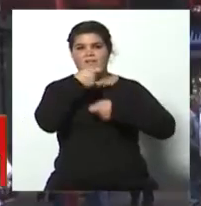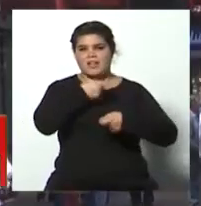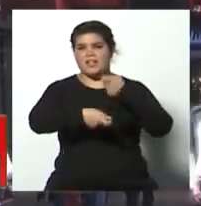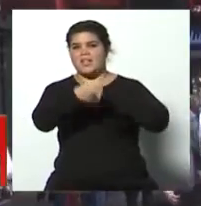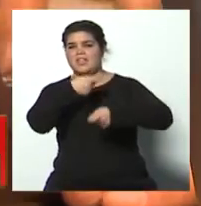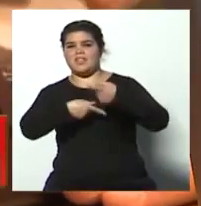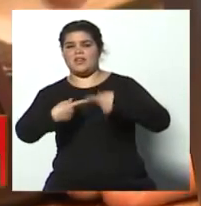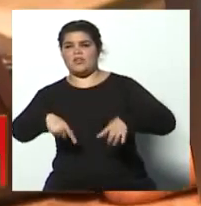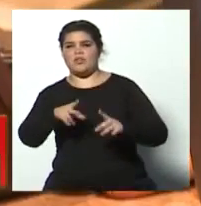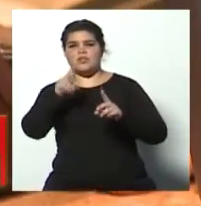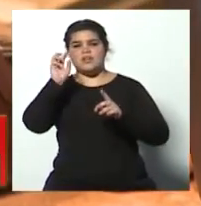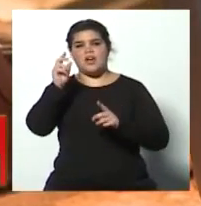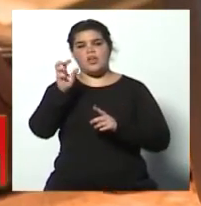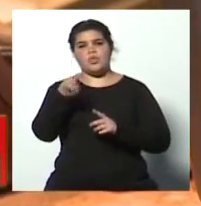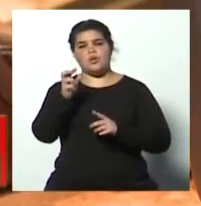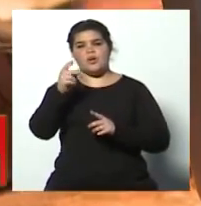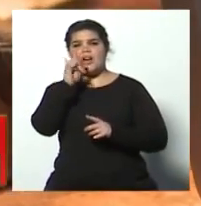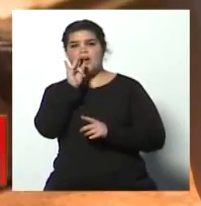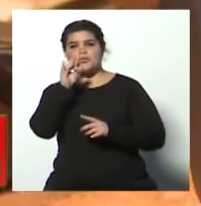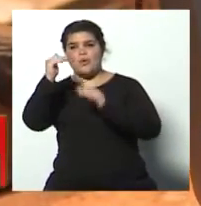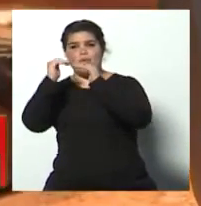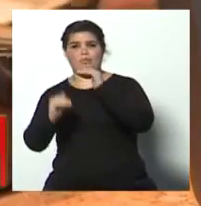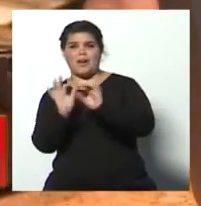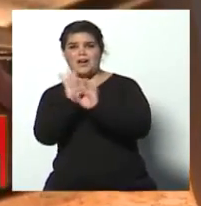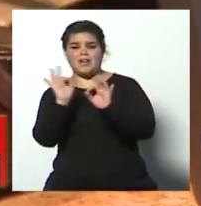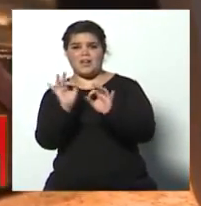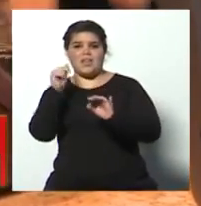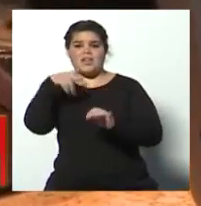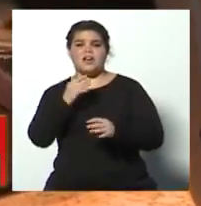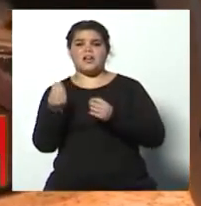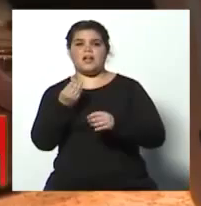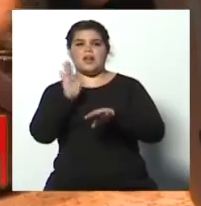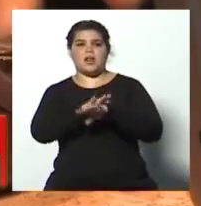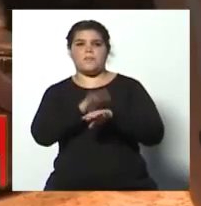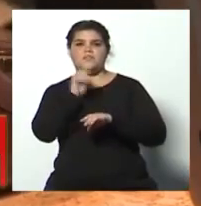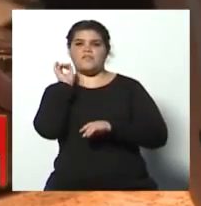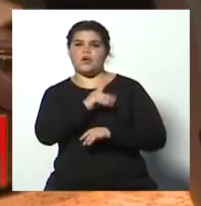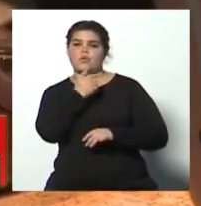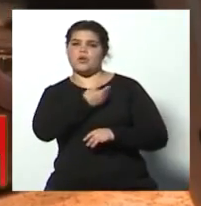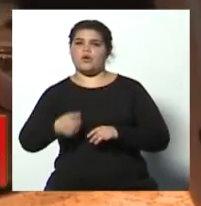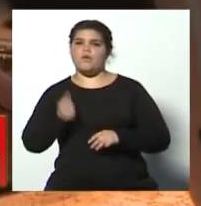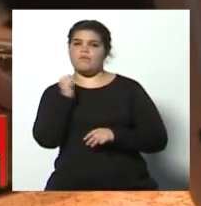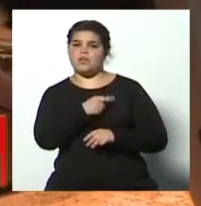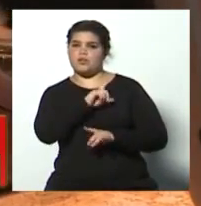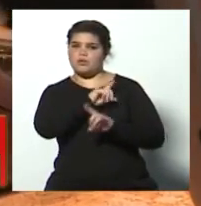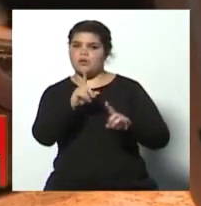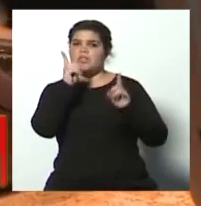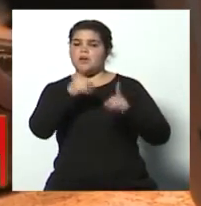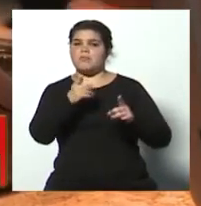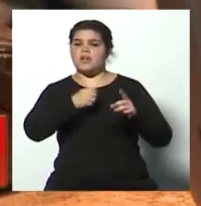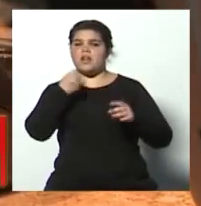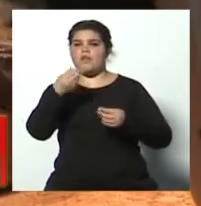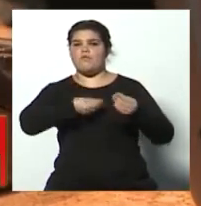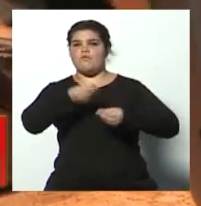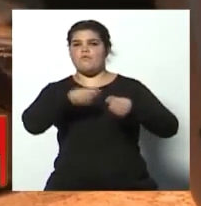dólar del blue está bajando. Y obviamente acá no hay que echar culpa solamente al gobierno, no hay que olvidarse del sector financiero, un